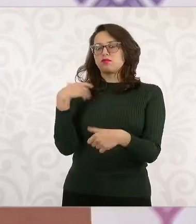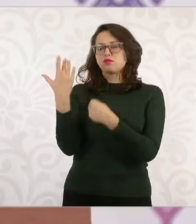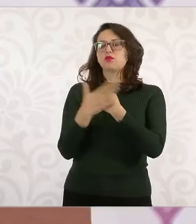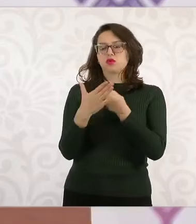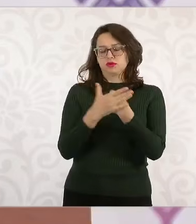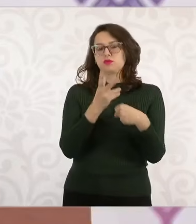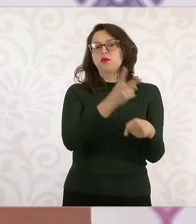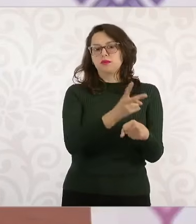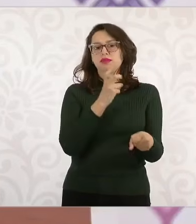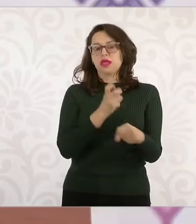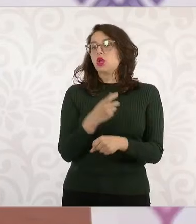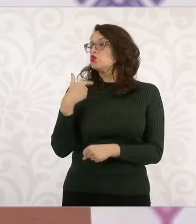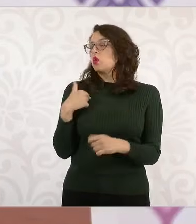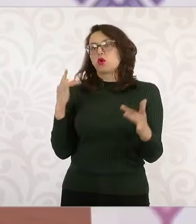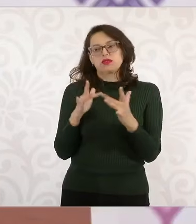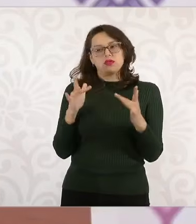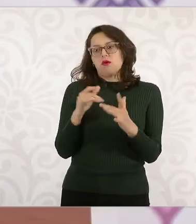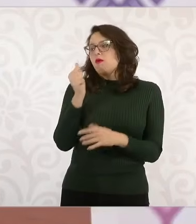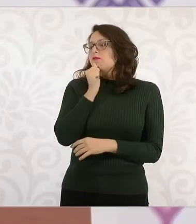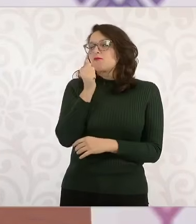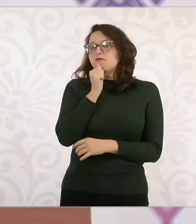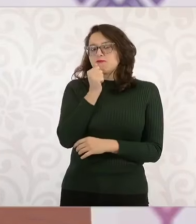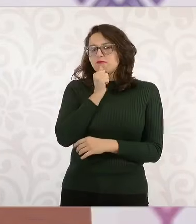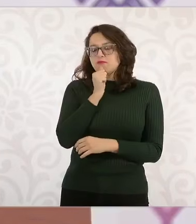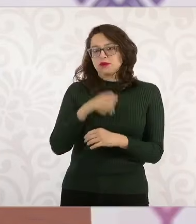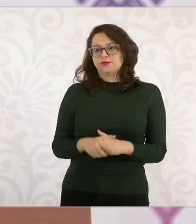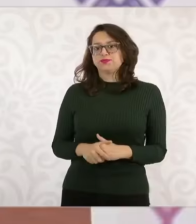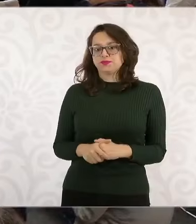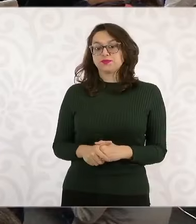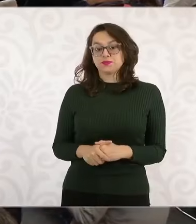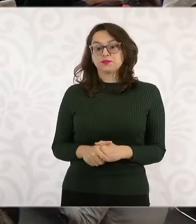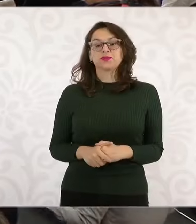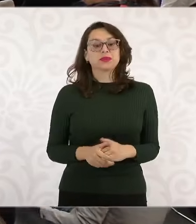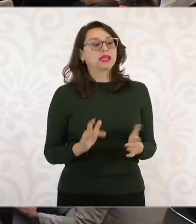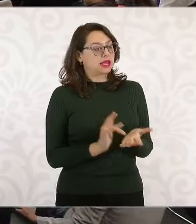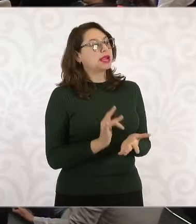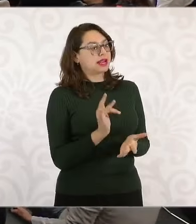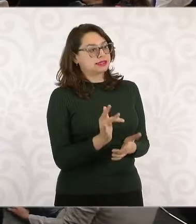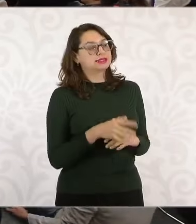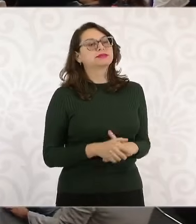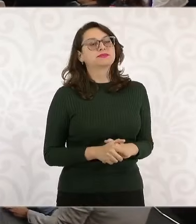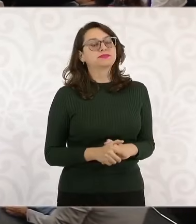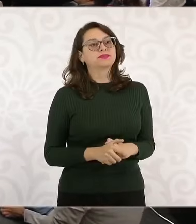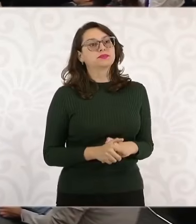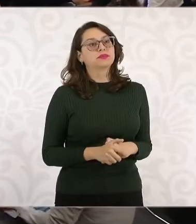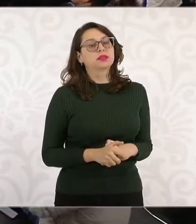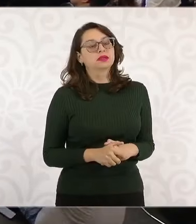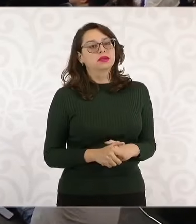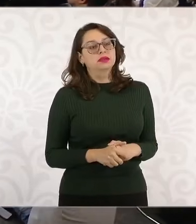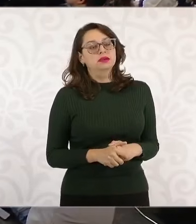internacionales. Aún no me comunico con ella en particular. Ya, muy bien, muchas gracias. Y bueno, preguntarle